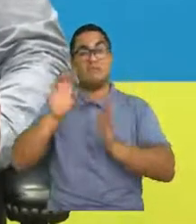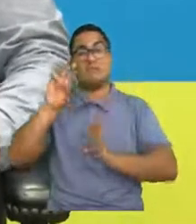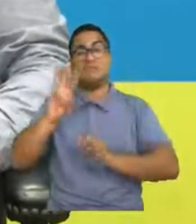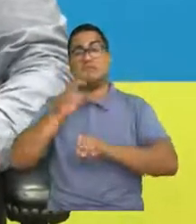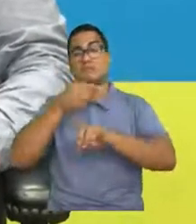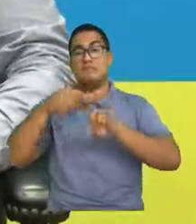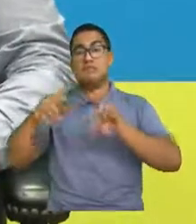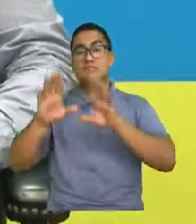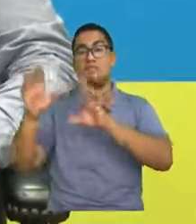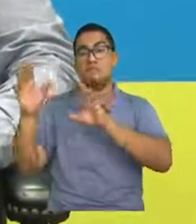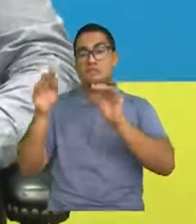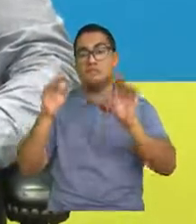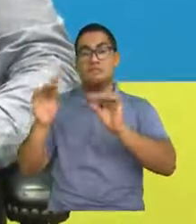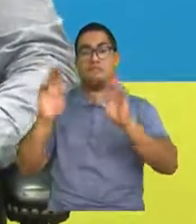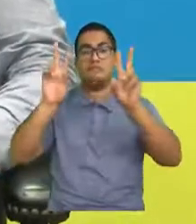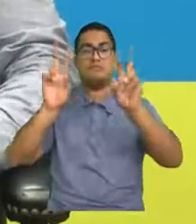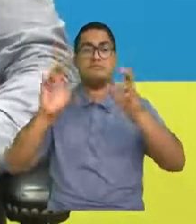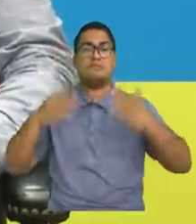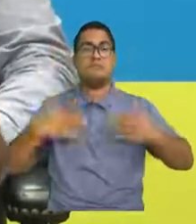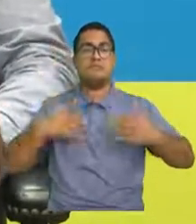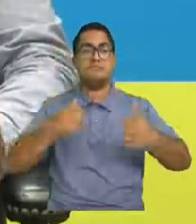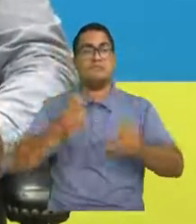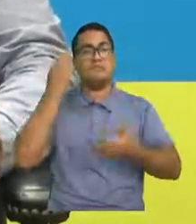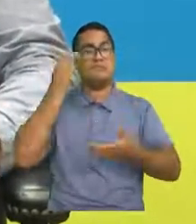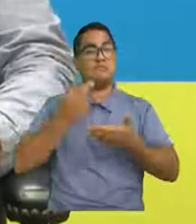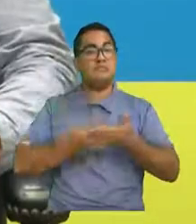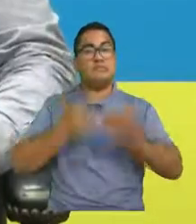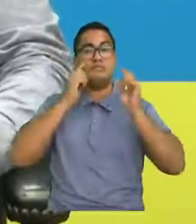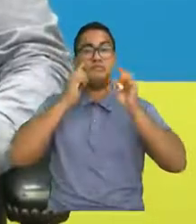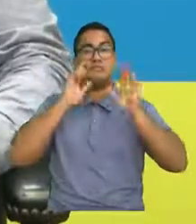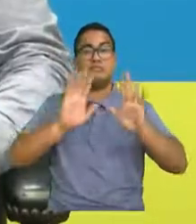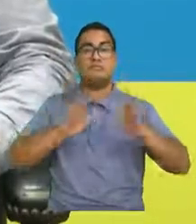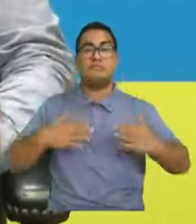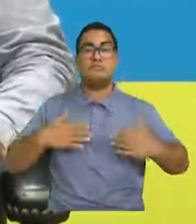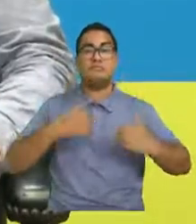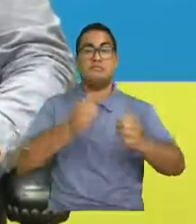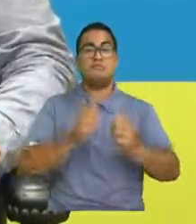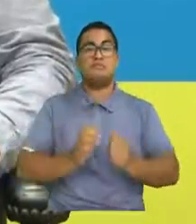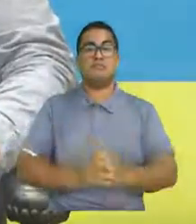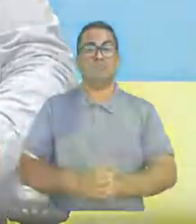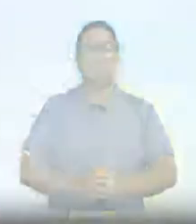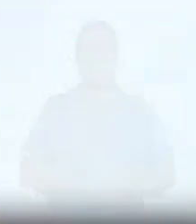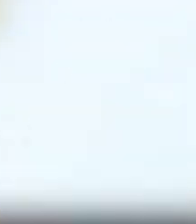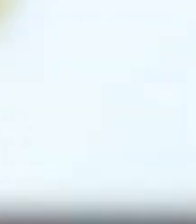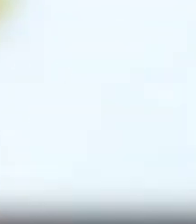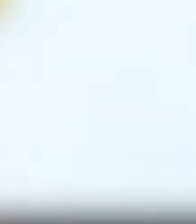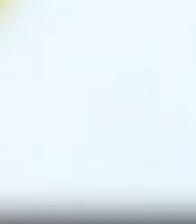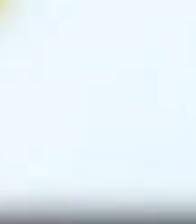para seguir conversando sobre temas de salud. Recuerde que prevenir también es salud.